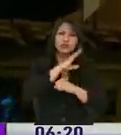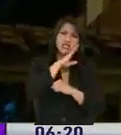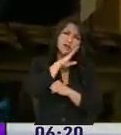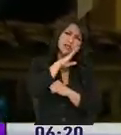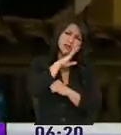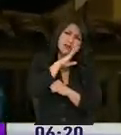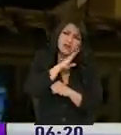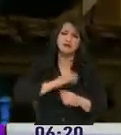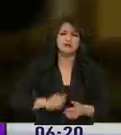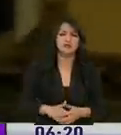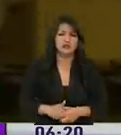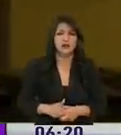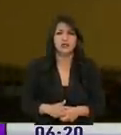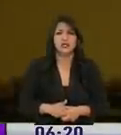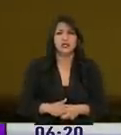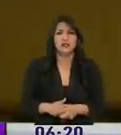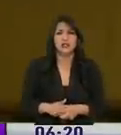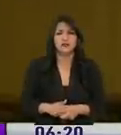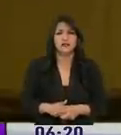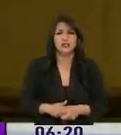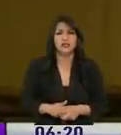descansaban confortablemente.